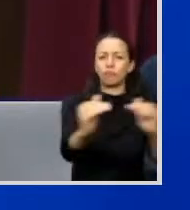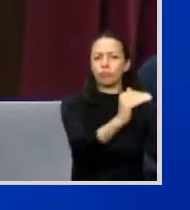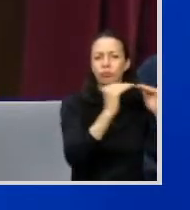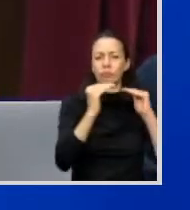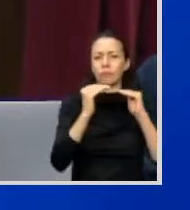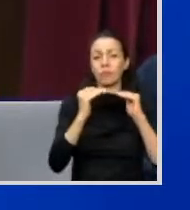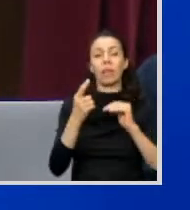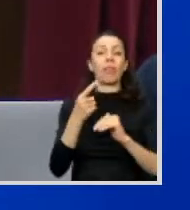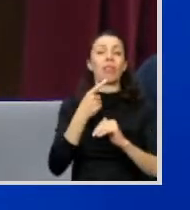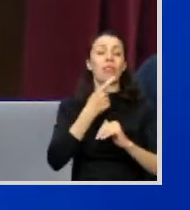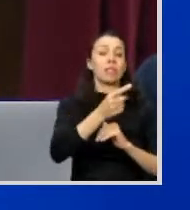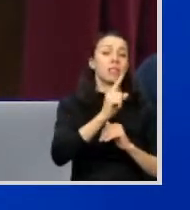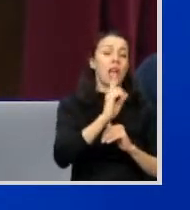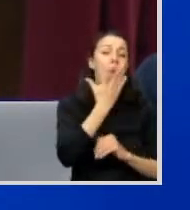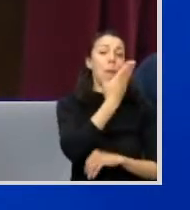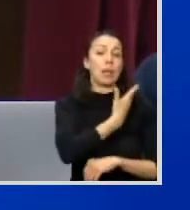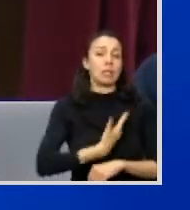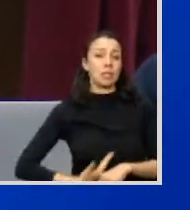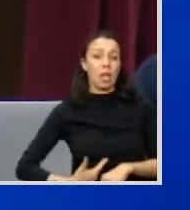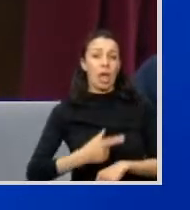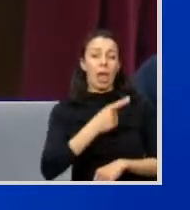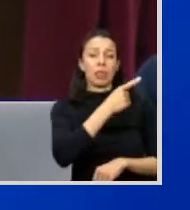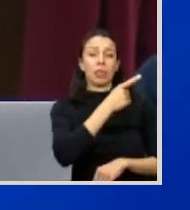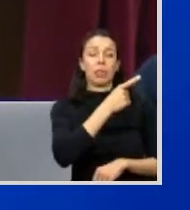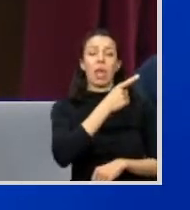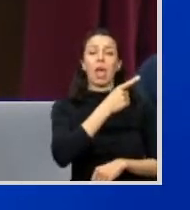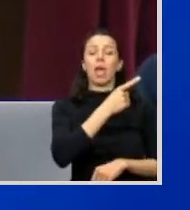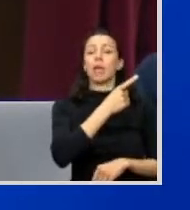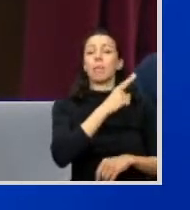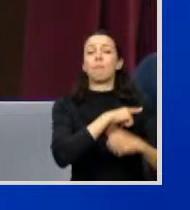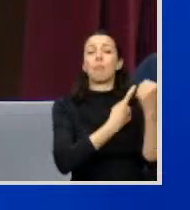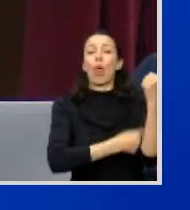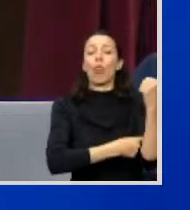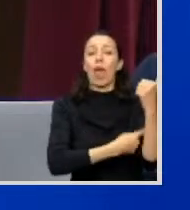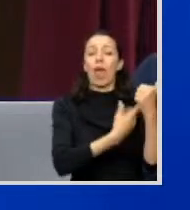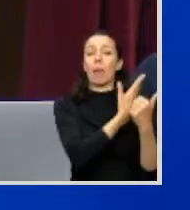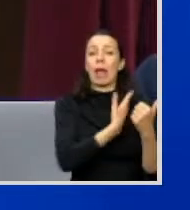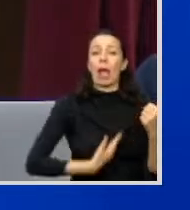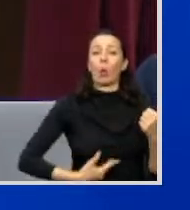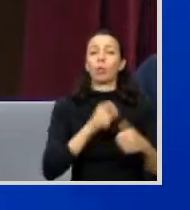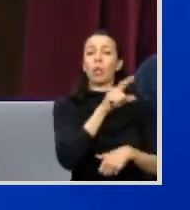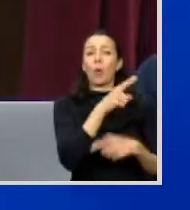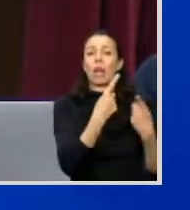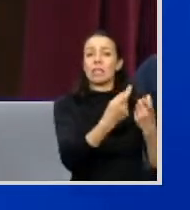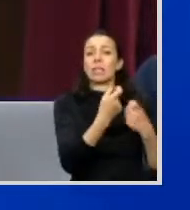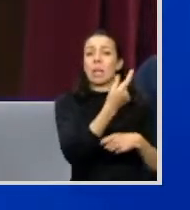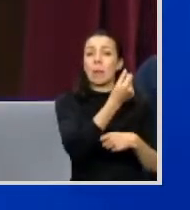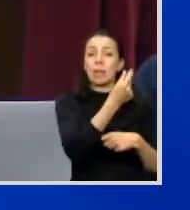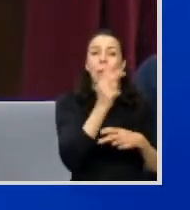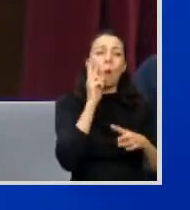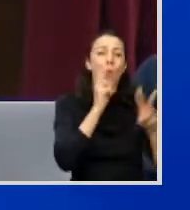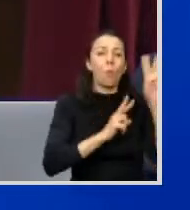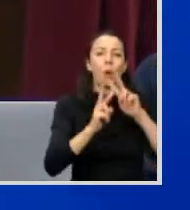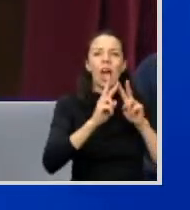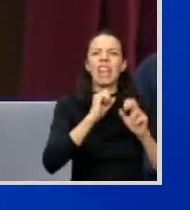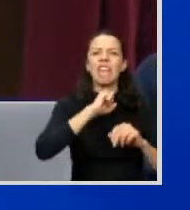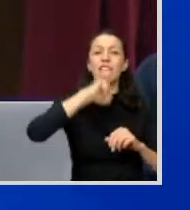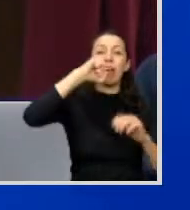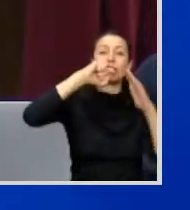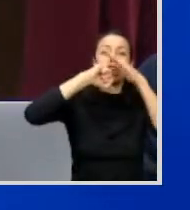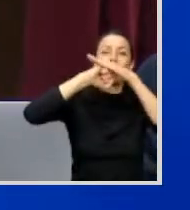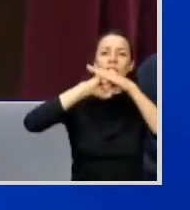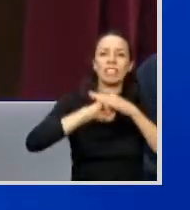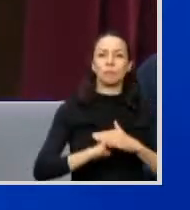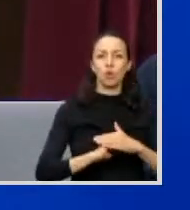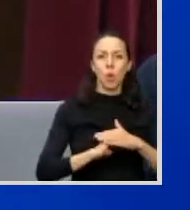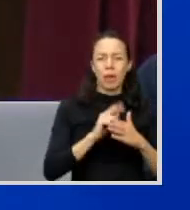debe hacer algo nuevo, distinto. No me refiero a un nuevo radicalismo desde el punto de vista de la edad, sino un nuevo radicalismo desde el